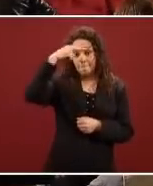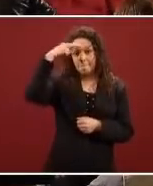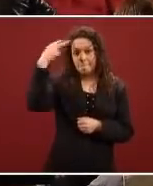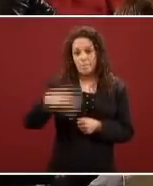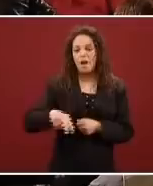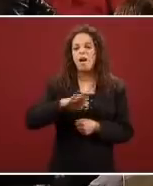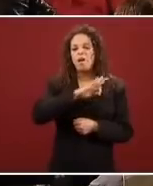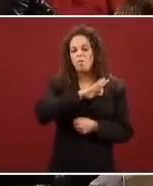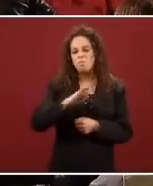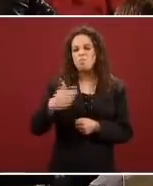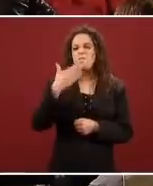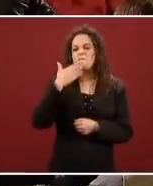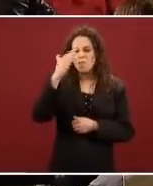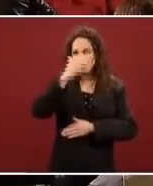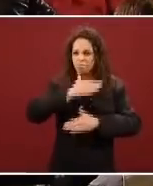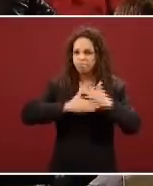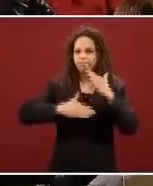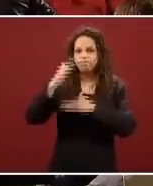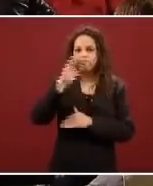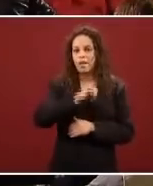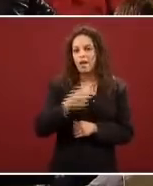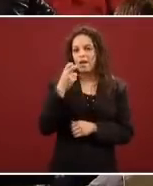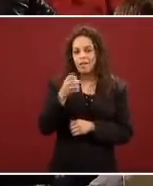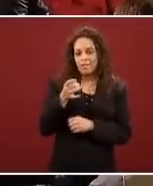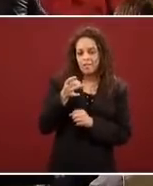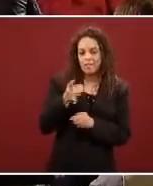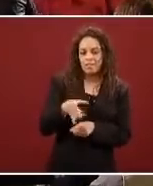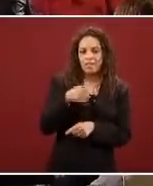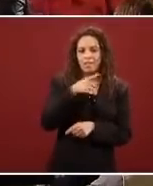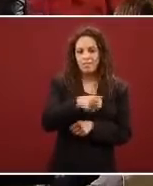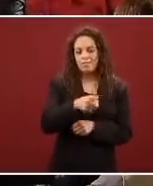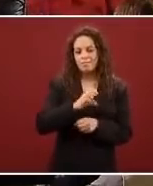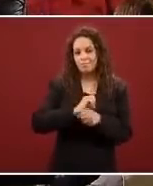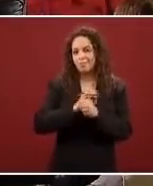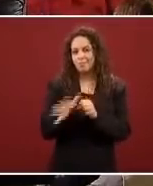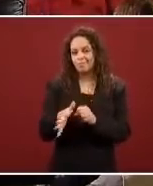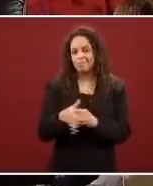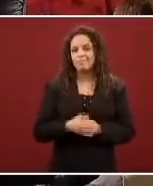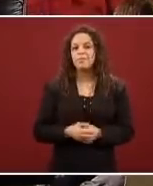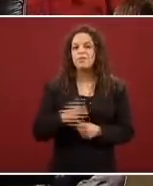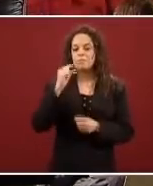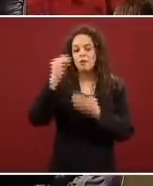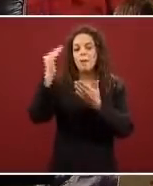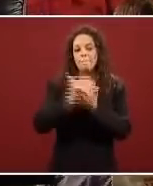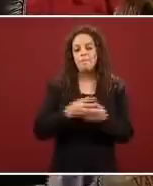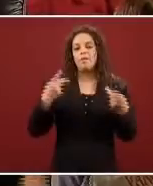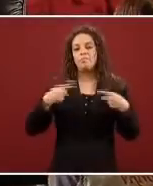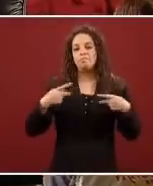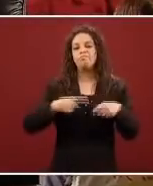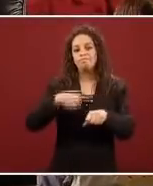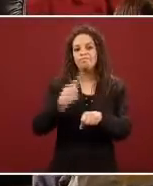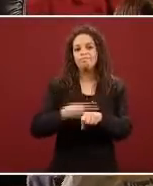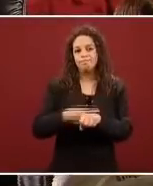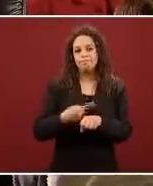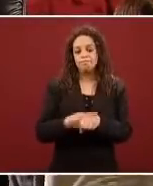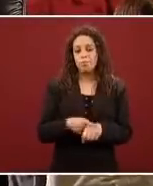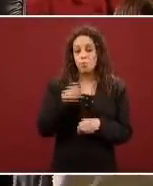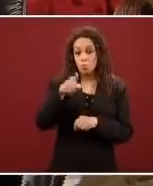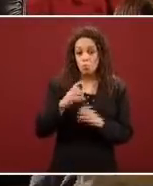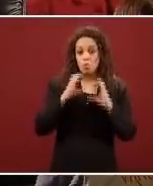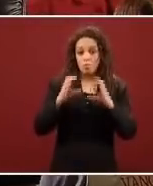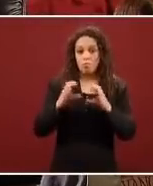nuestra curva epidémica y tener el menor daño posible. Y sobre todo, si te cuidas tú, nos cuidamos